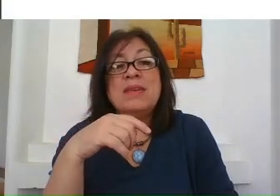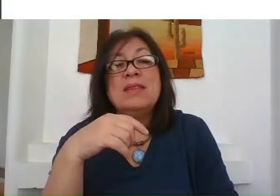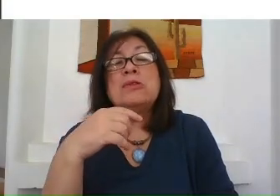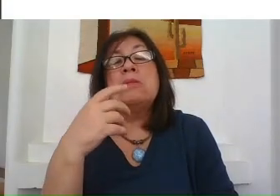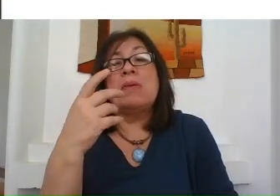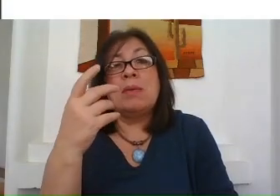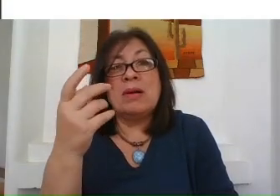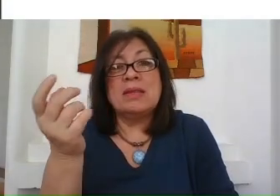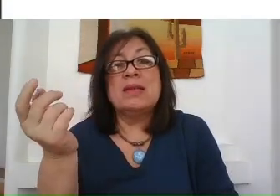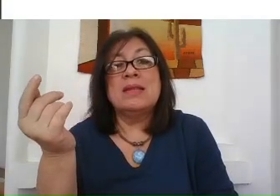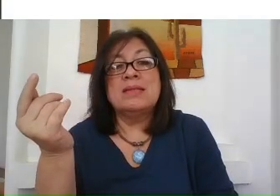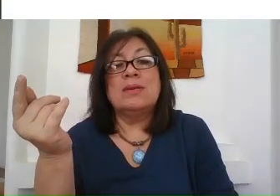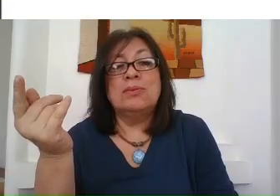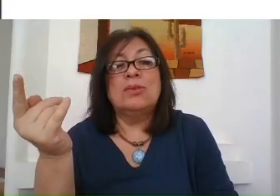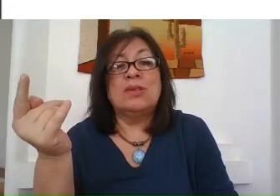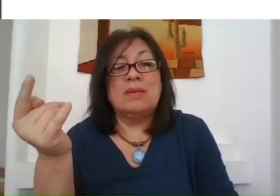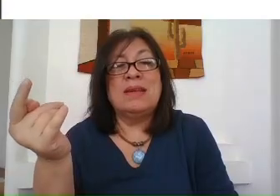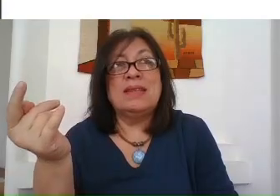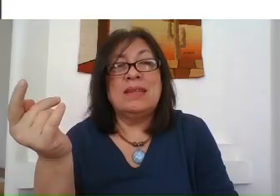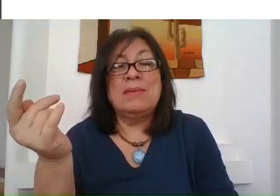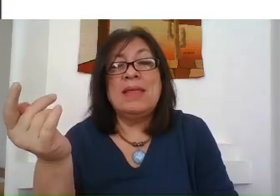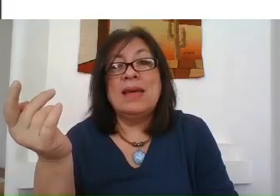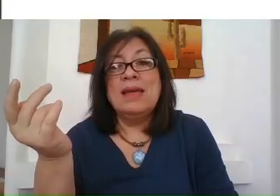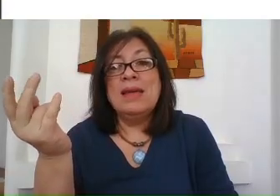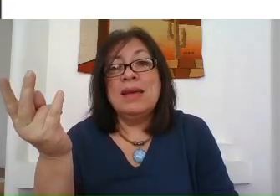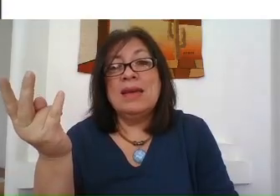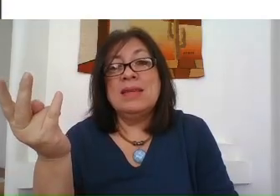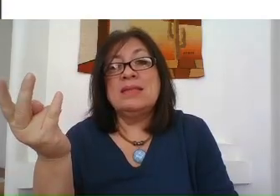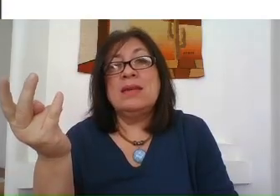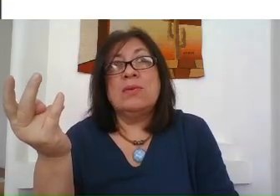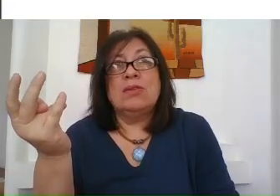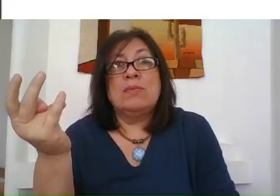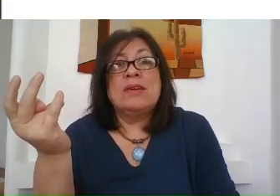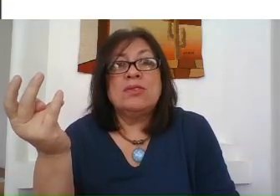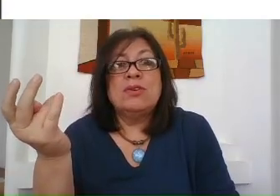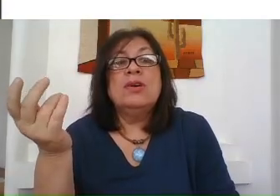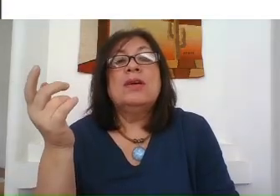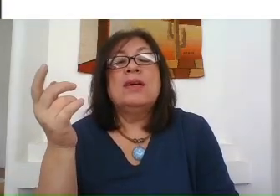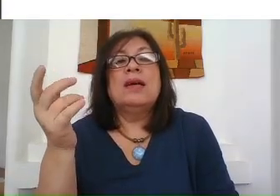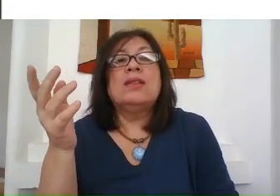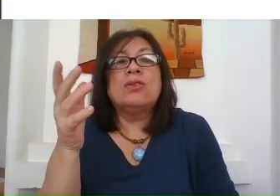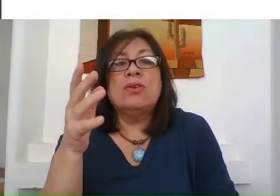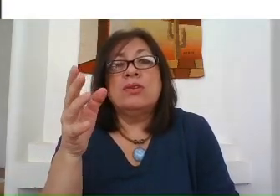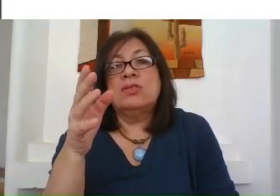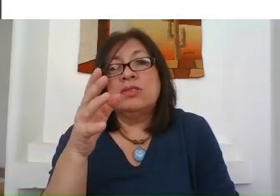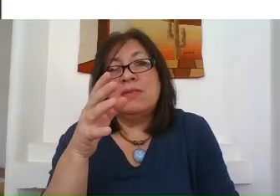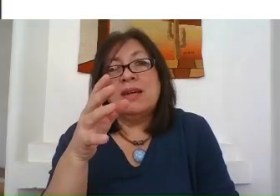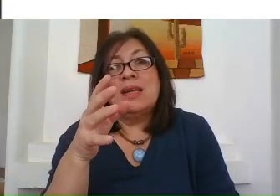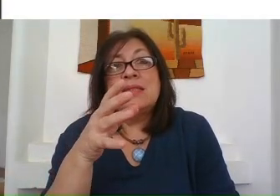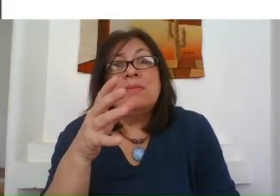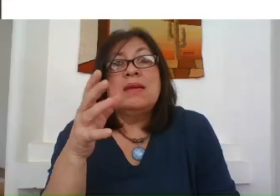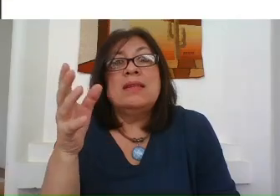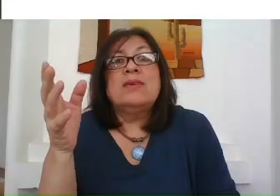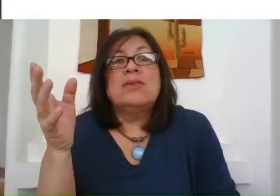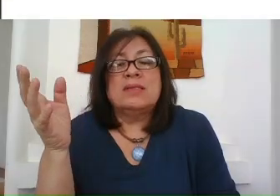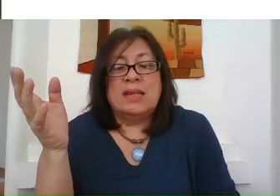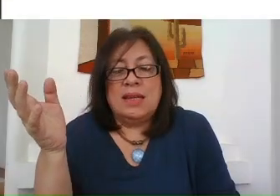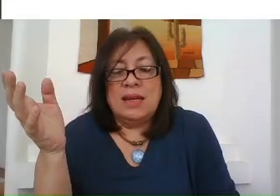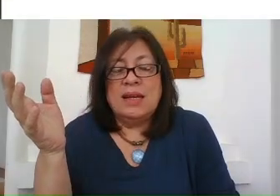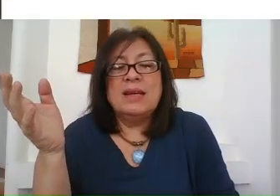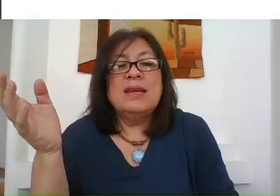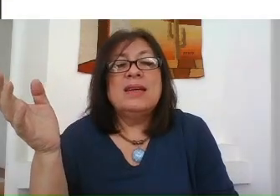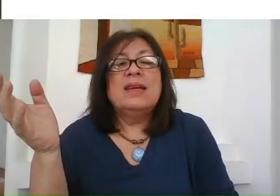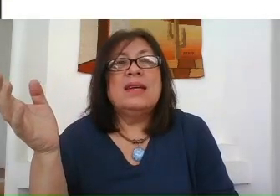del movimiento a partir del segundo trimestre de vida, es decir, cuando pasó el tónico cervical asimétrico,